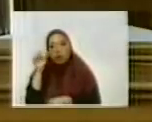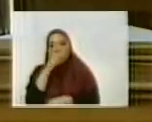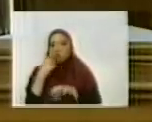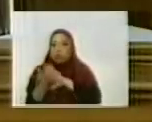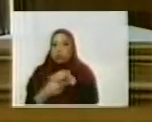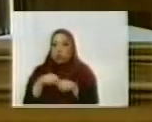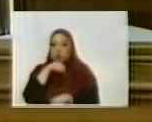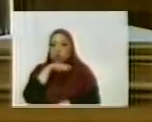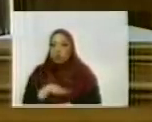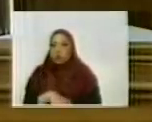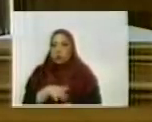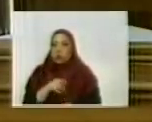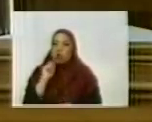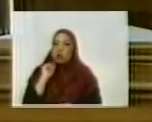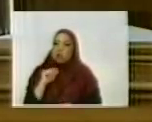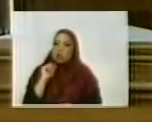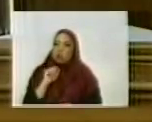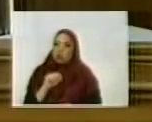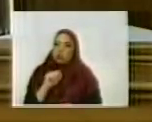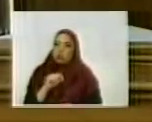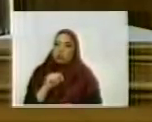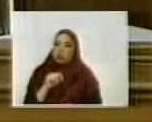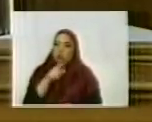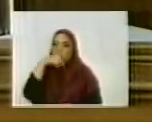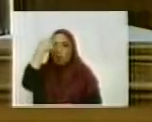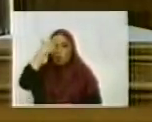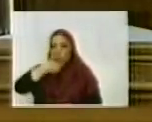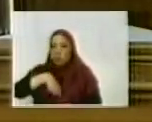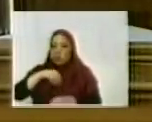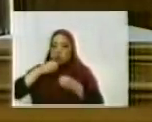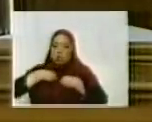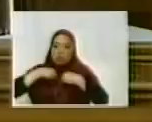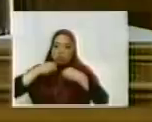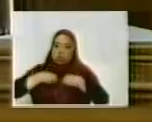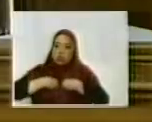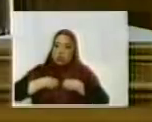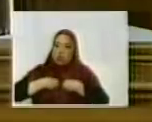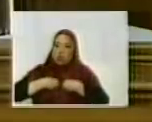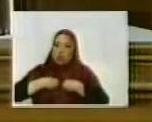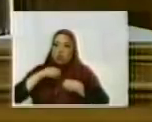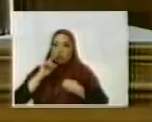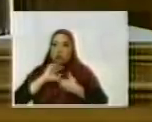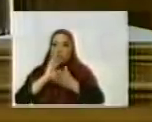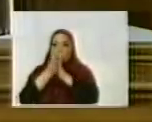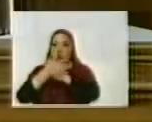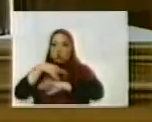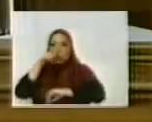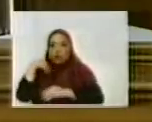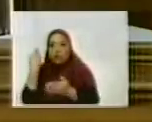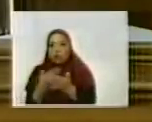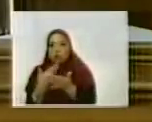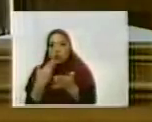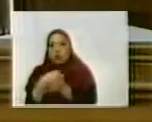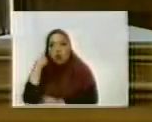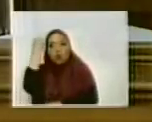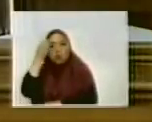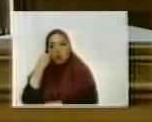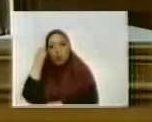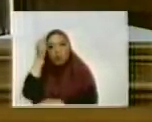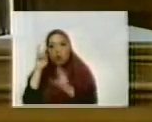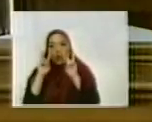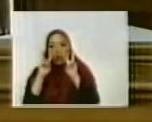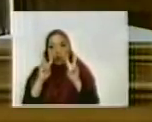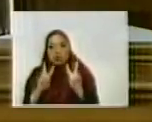una historia al punto que la persona que la vivió sin proponérselo acaba siendo el testigo de una conciencia